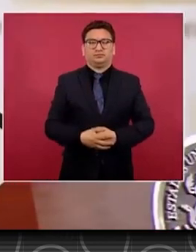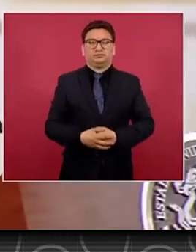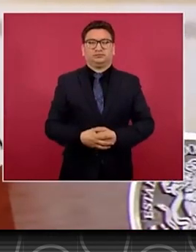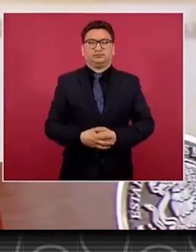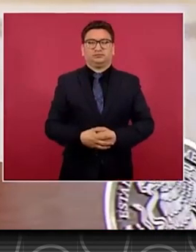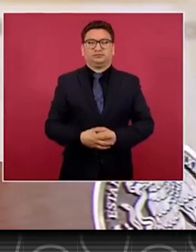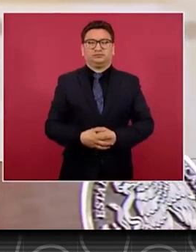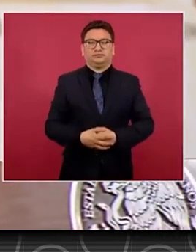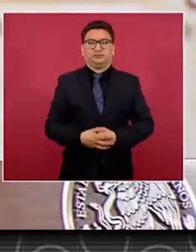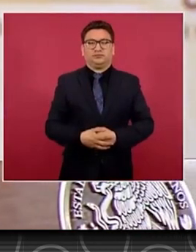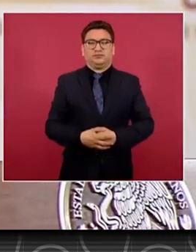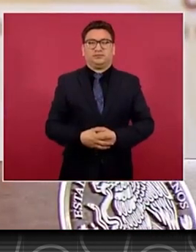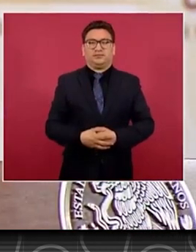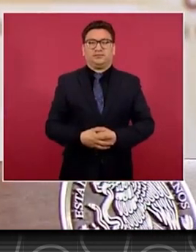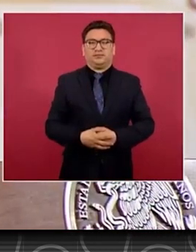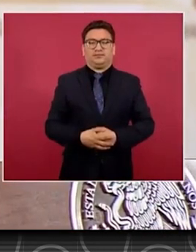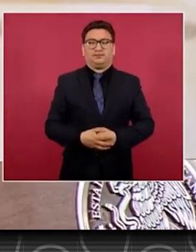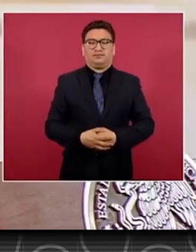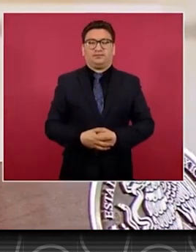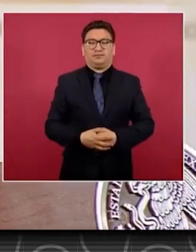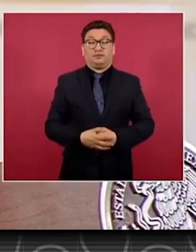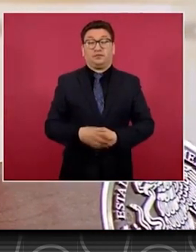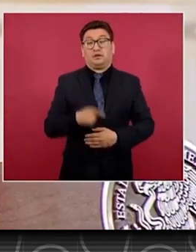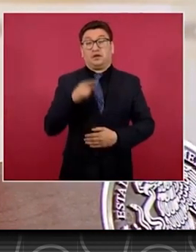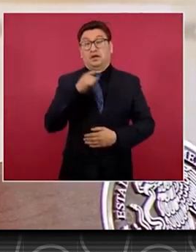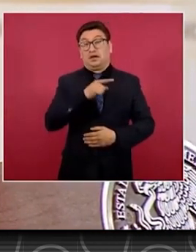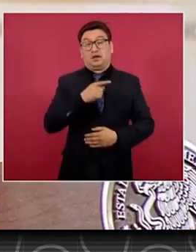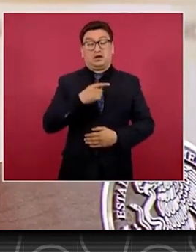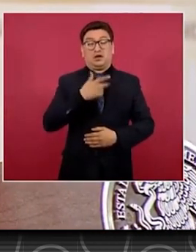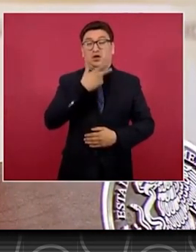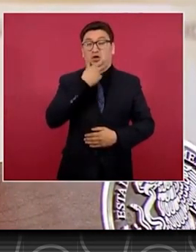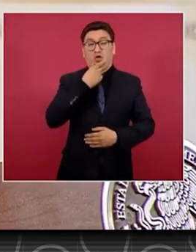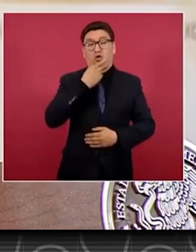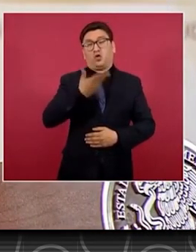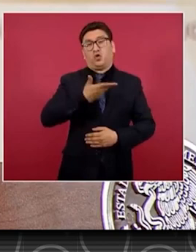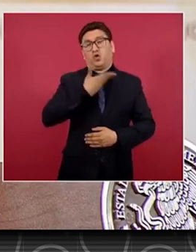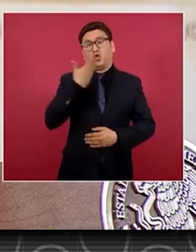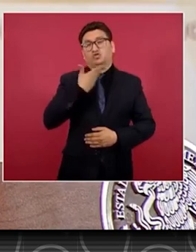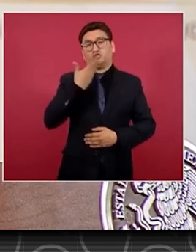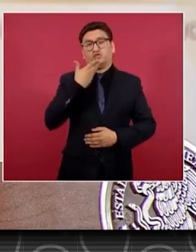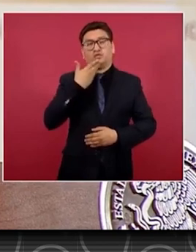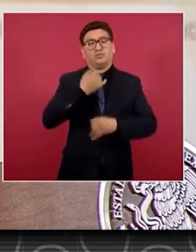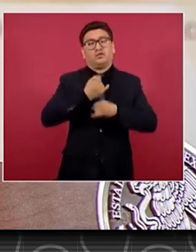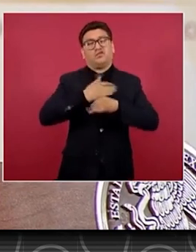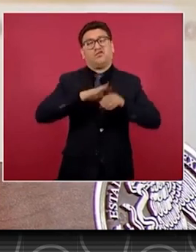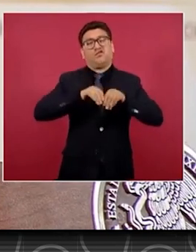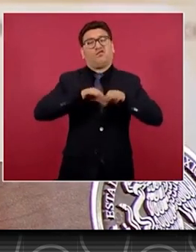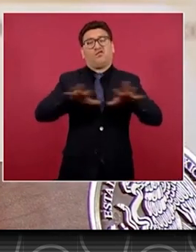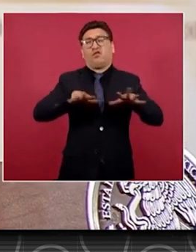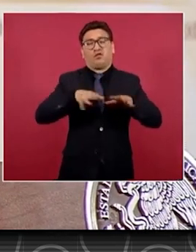él hace reportajes como el que acabamos de